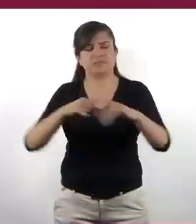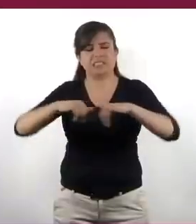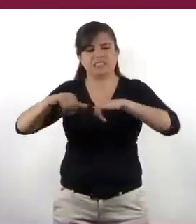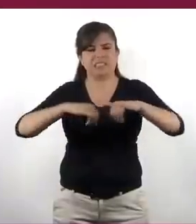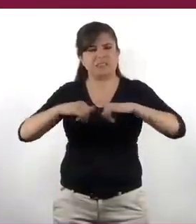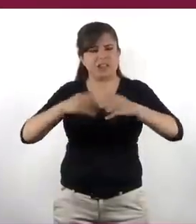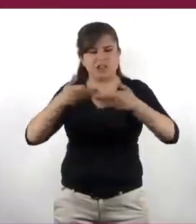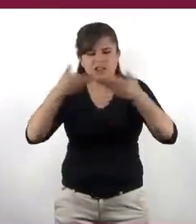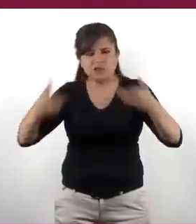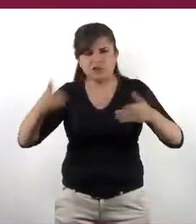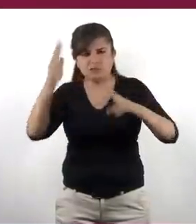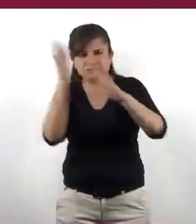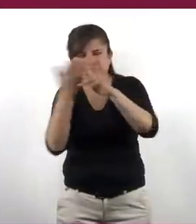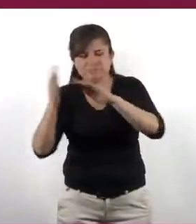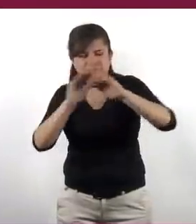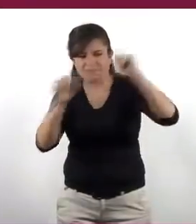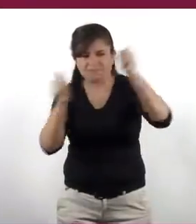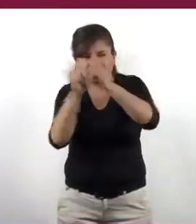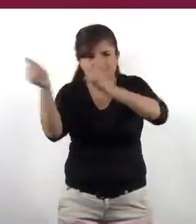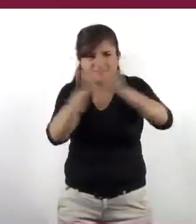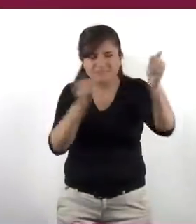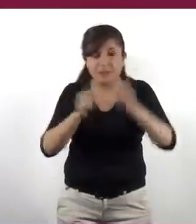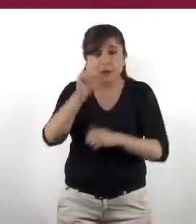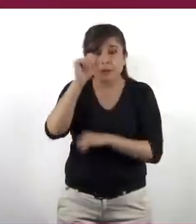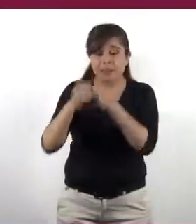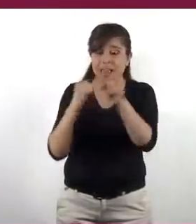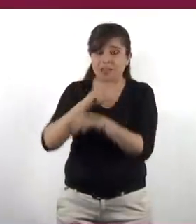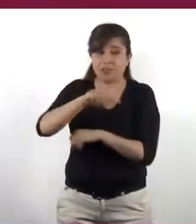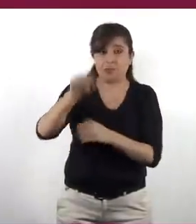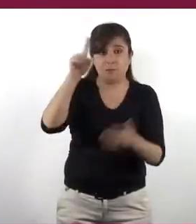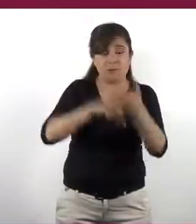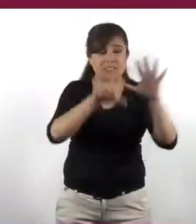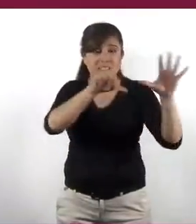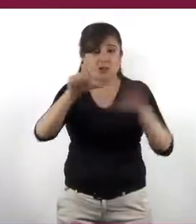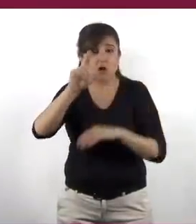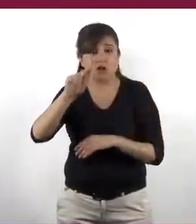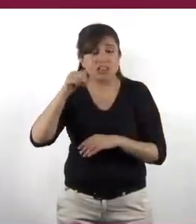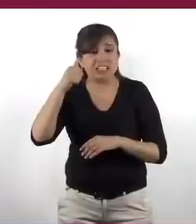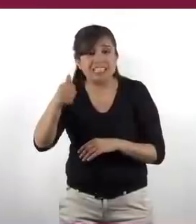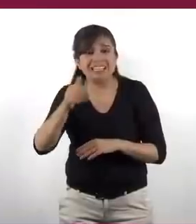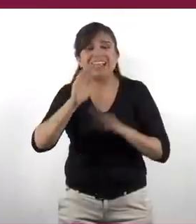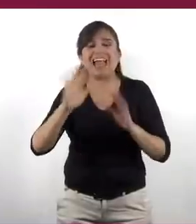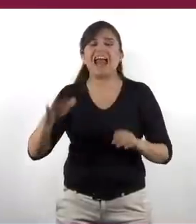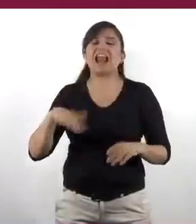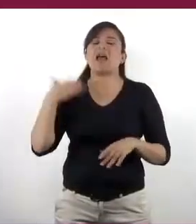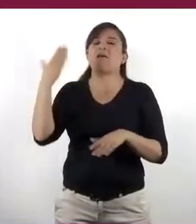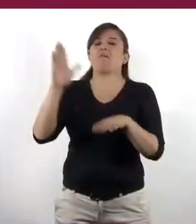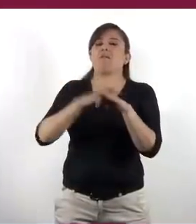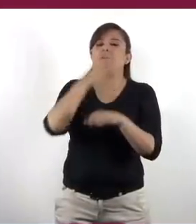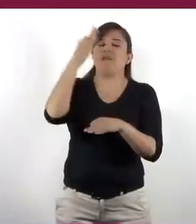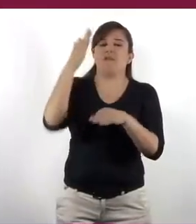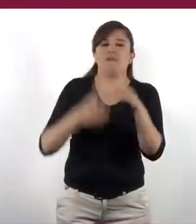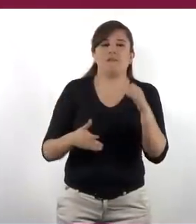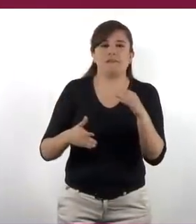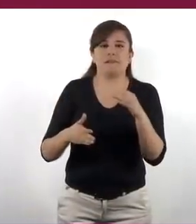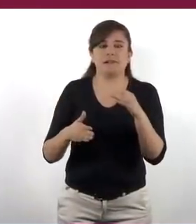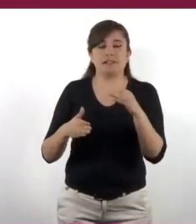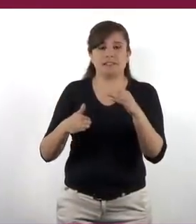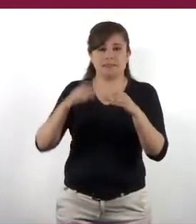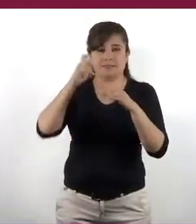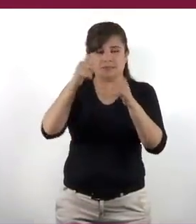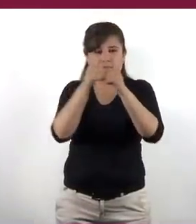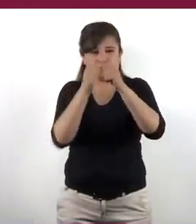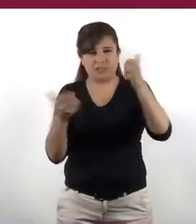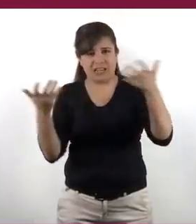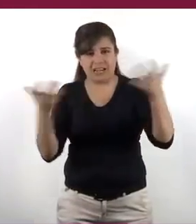territorio. No pudo, le costó mucho trabajo. 20 años después, en 1786, logró que se decretara la Real Orden